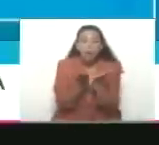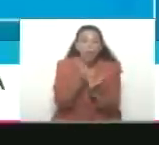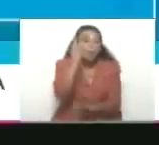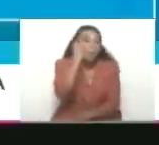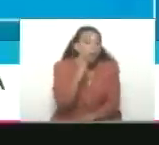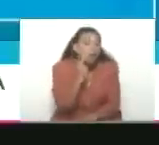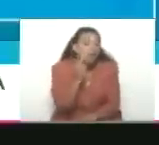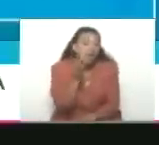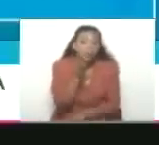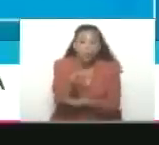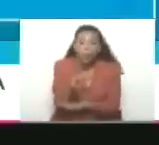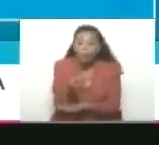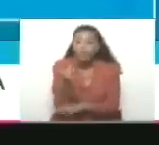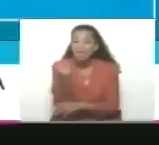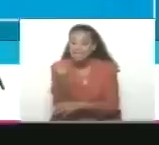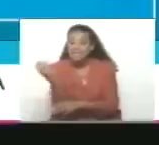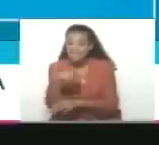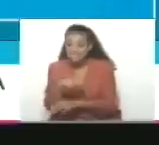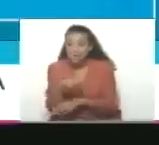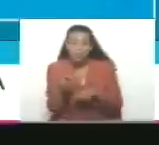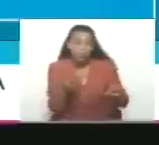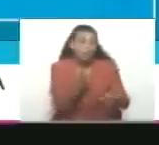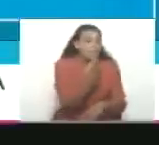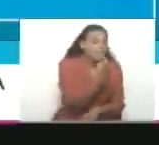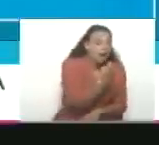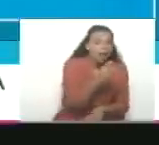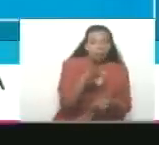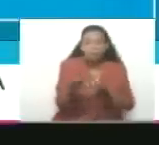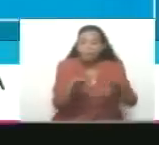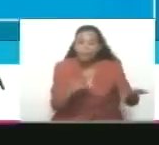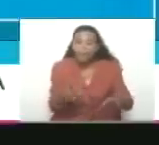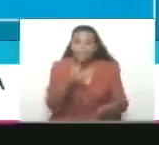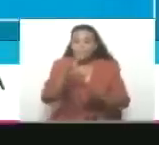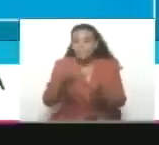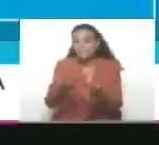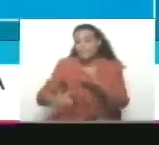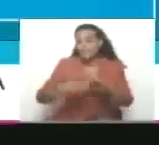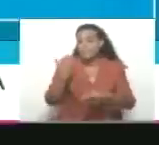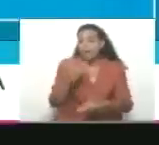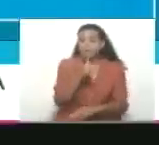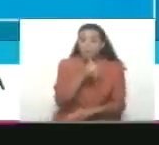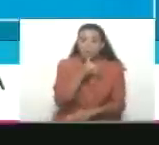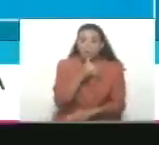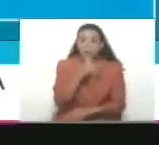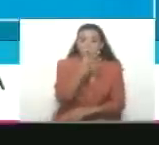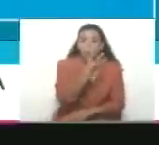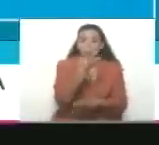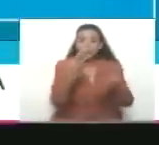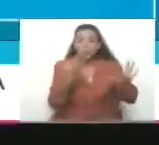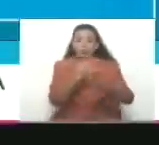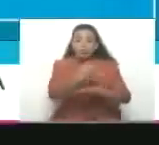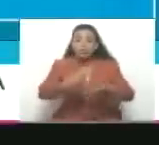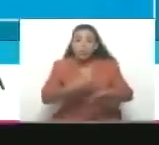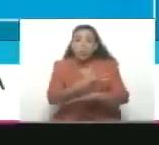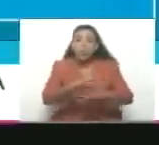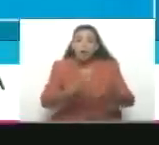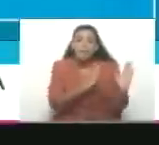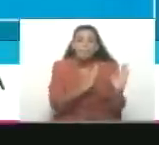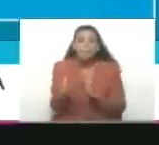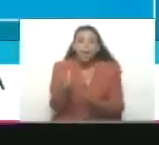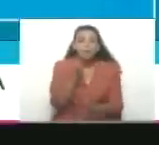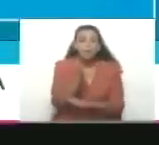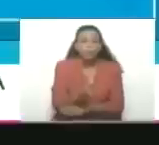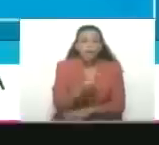ver dónde han llegado Y dónde no han llegado y me escrib en 48 horas Cuál es el plan para